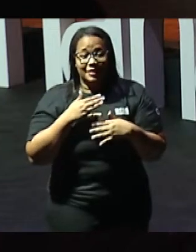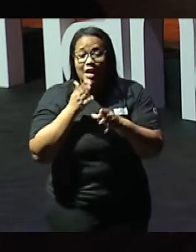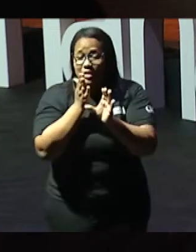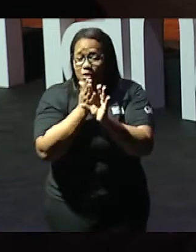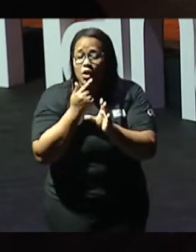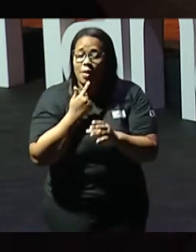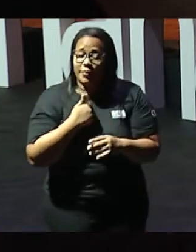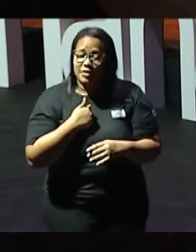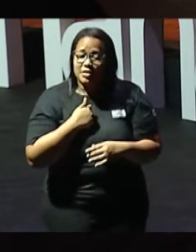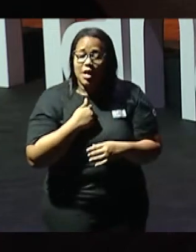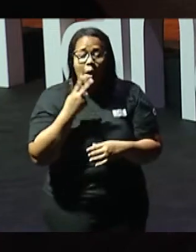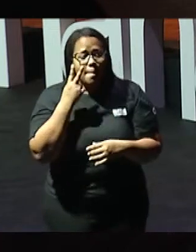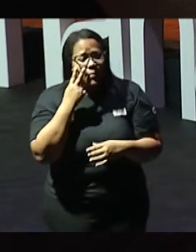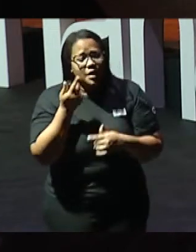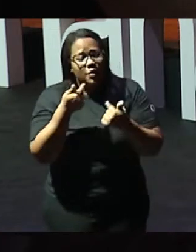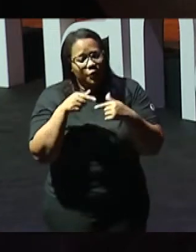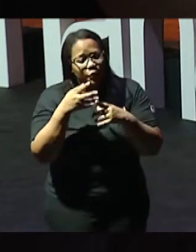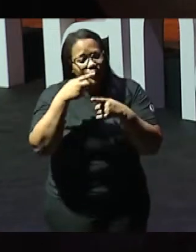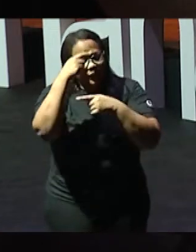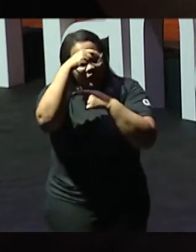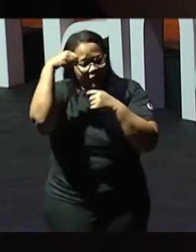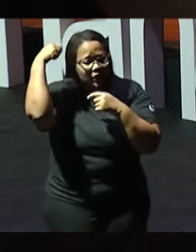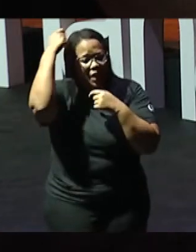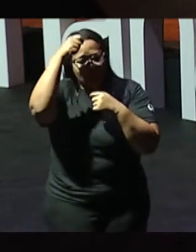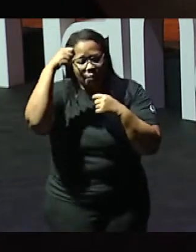te quitemos esta venda